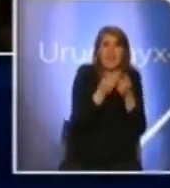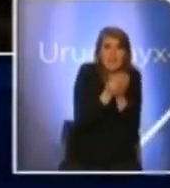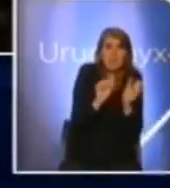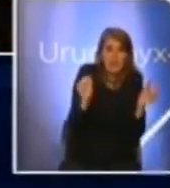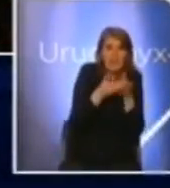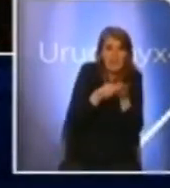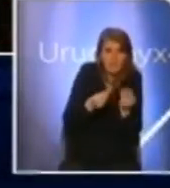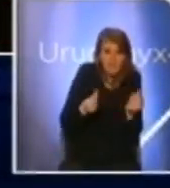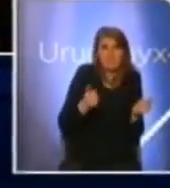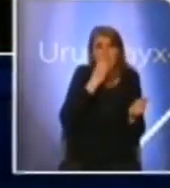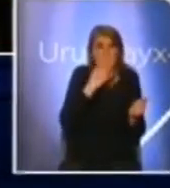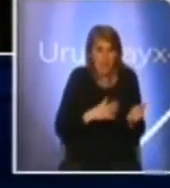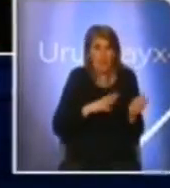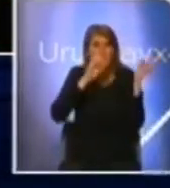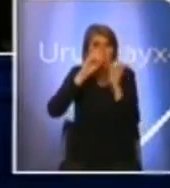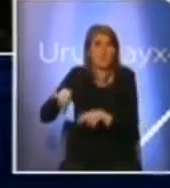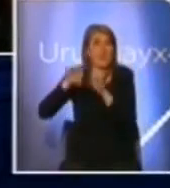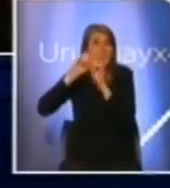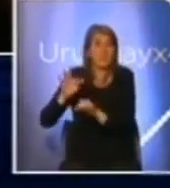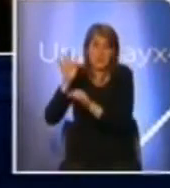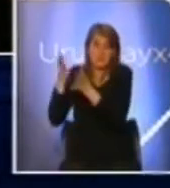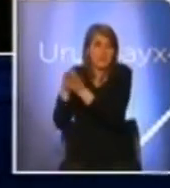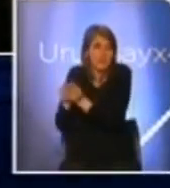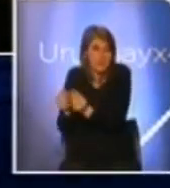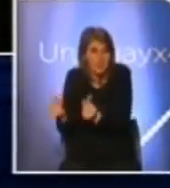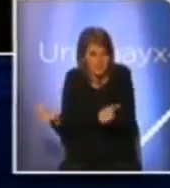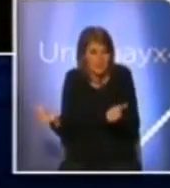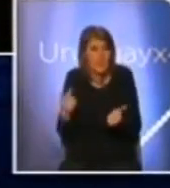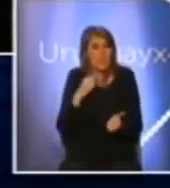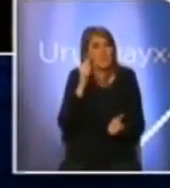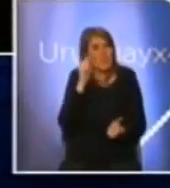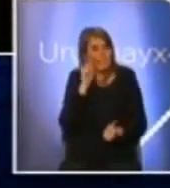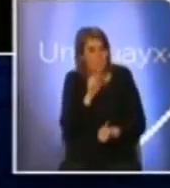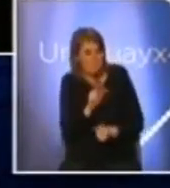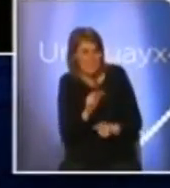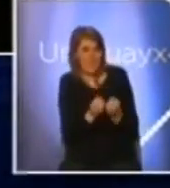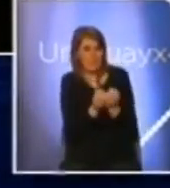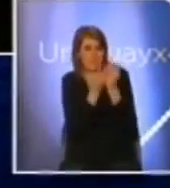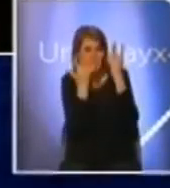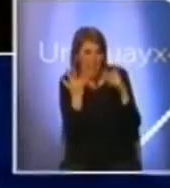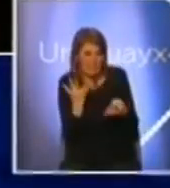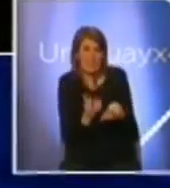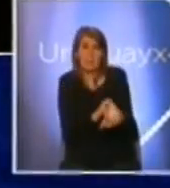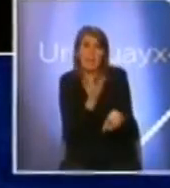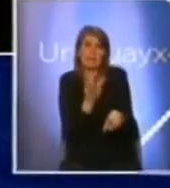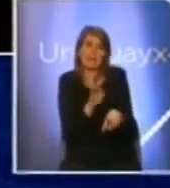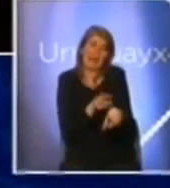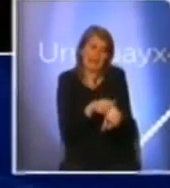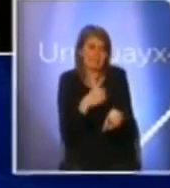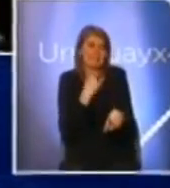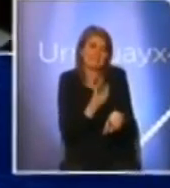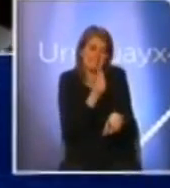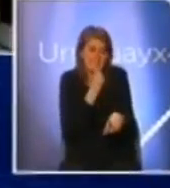alguna manera uno piensa que los vegetales hay que pensarlos más como si fueran una planta industrial que una planta vegetal.